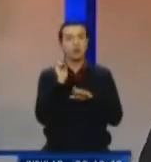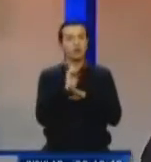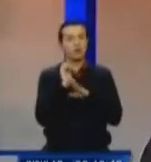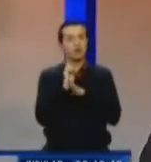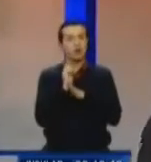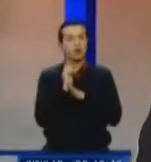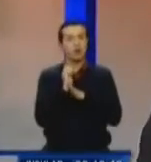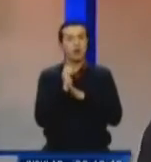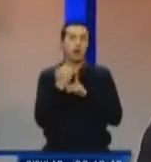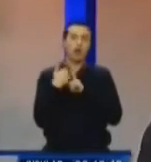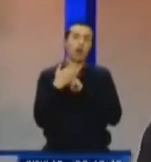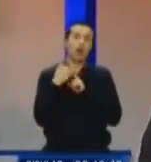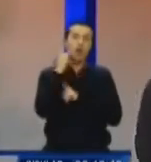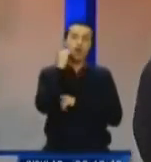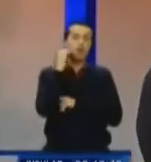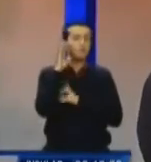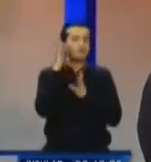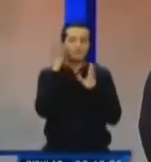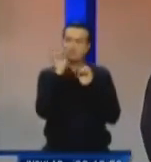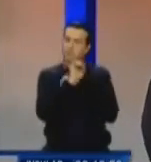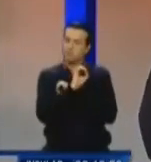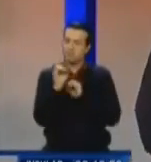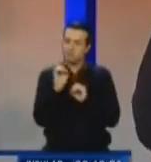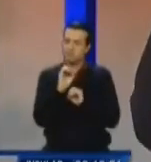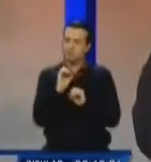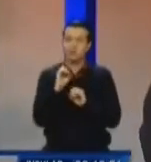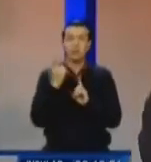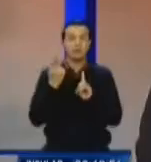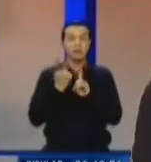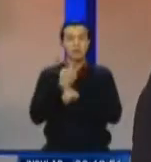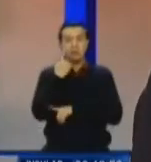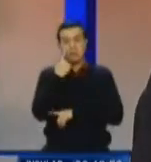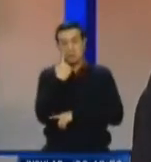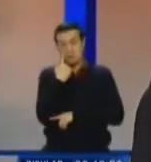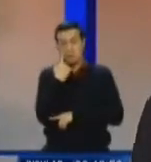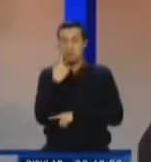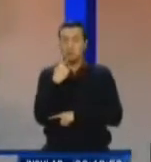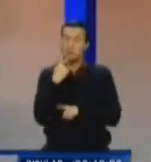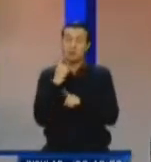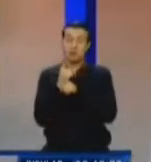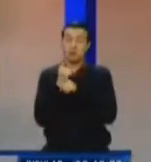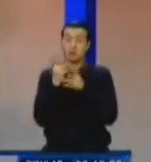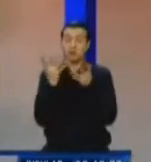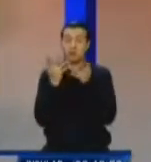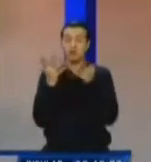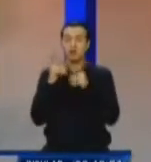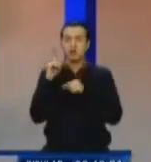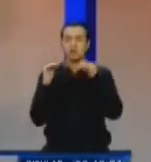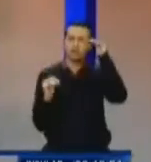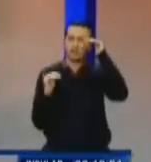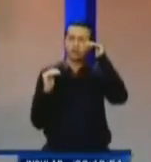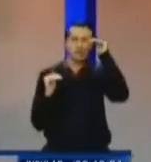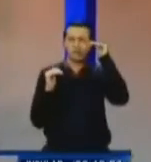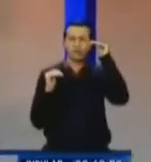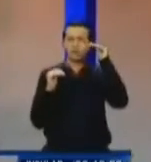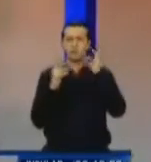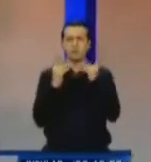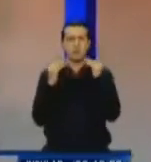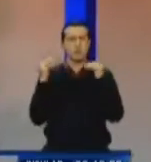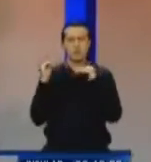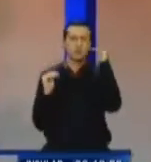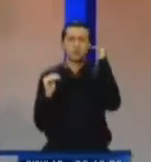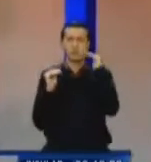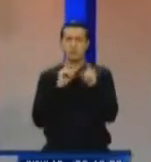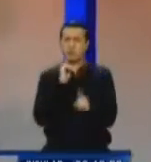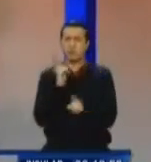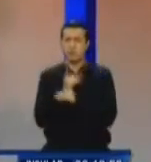no se deja transparentando en la parte de atrás del mostrador por decirlo de alguna manera decir las asimetrías estructurales que se dan en toda